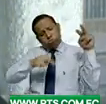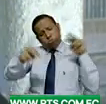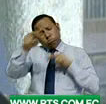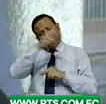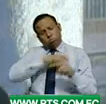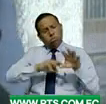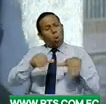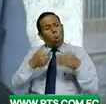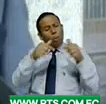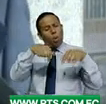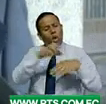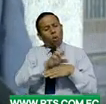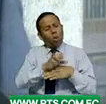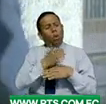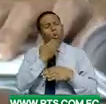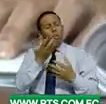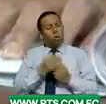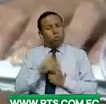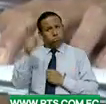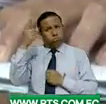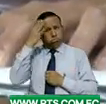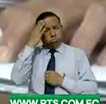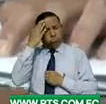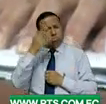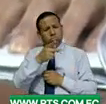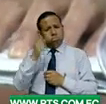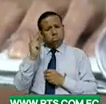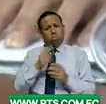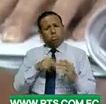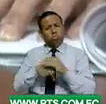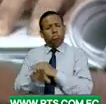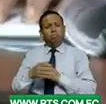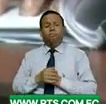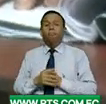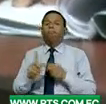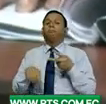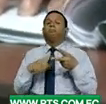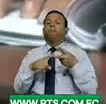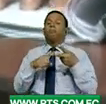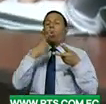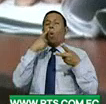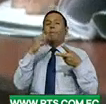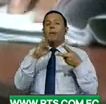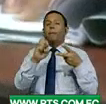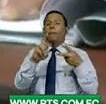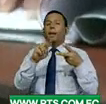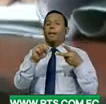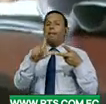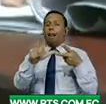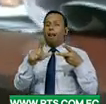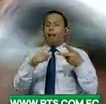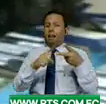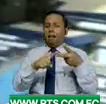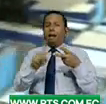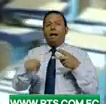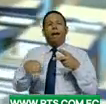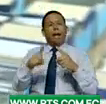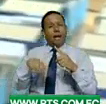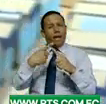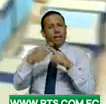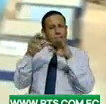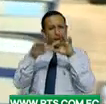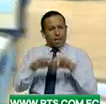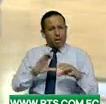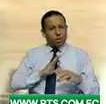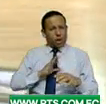estas actuaciones de la justicia ecuatoriana. También prisión preventiva se dispuso para Carlos Bernal, exsecretario técnico del comité, y